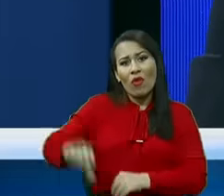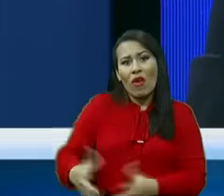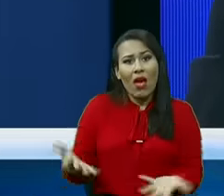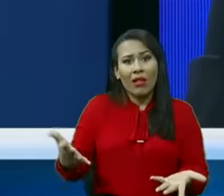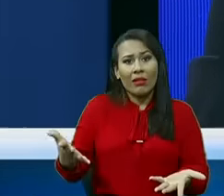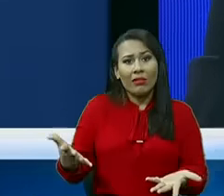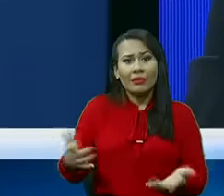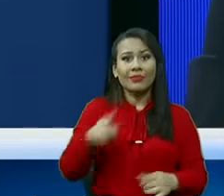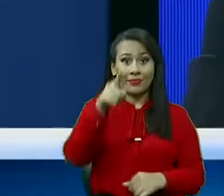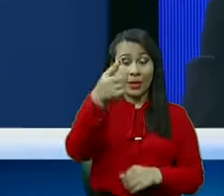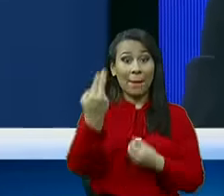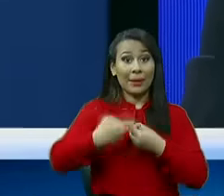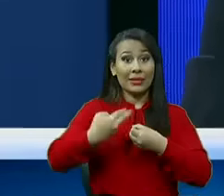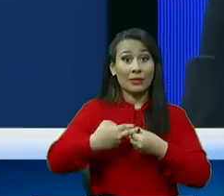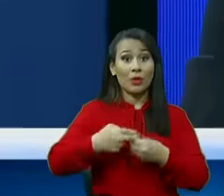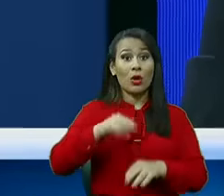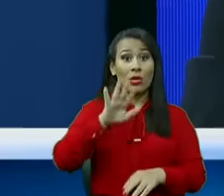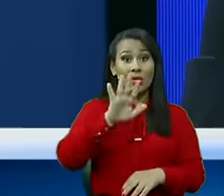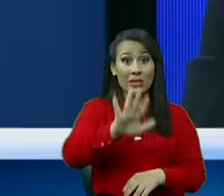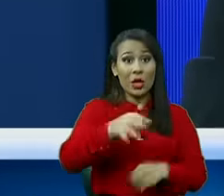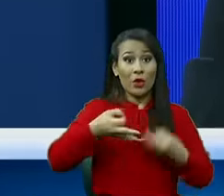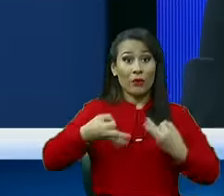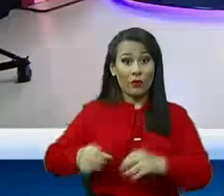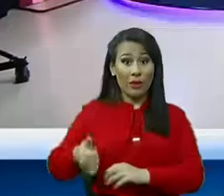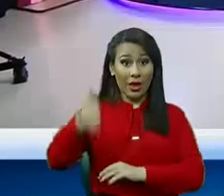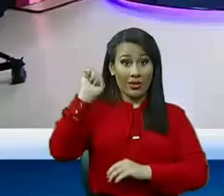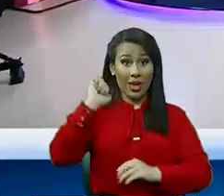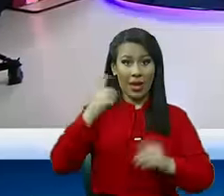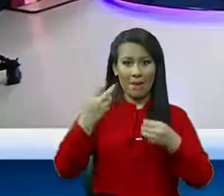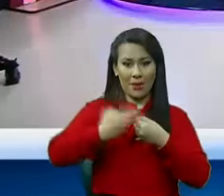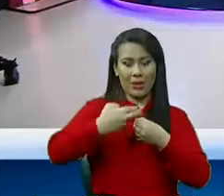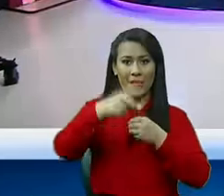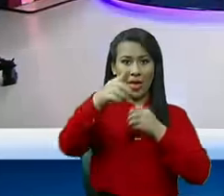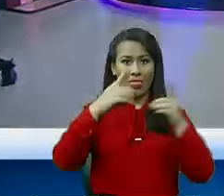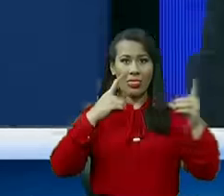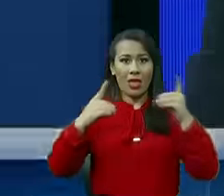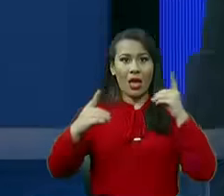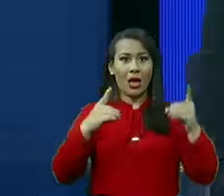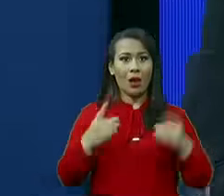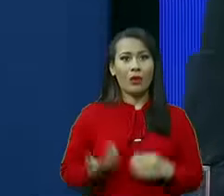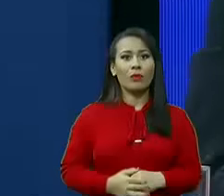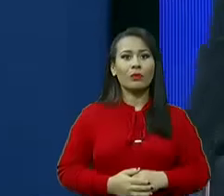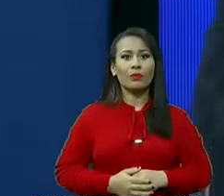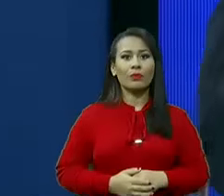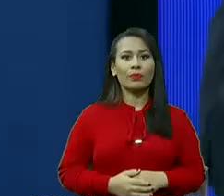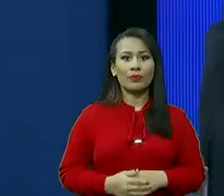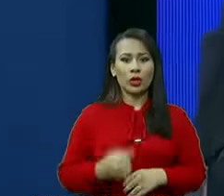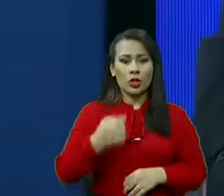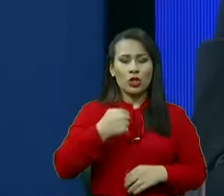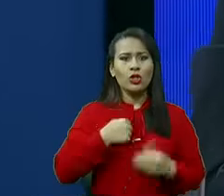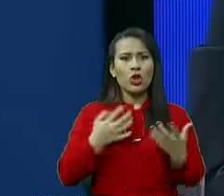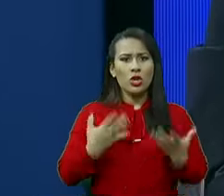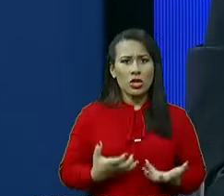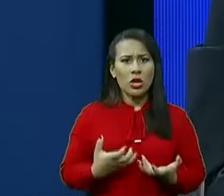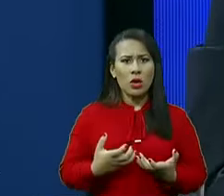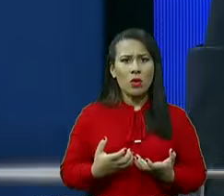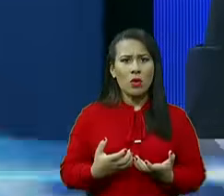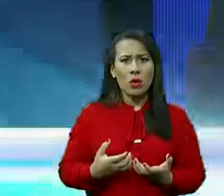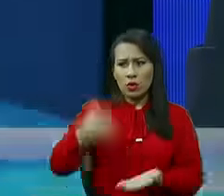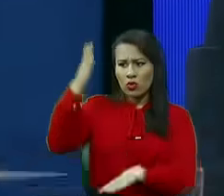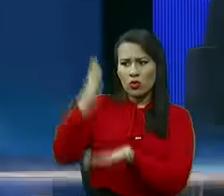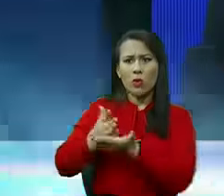febrero participó en el diálogo presidencial 2017 Lenin habló de sus propuestas vamos a hacer una cirugía mayor a la